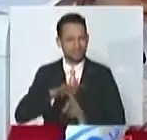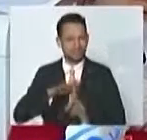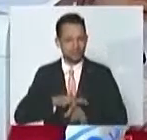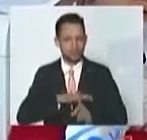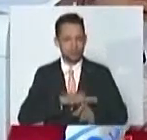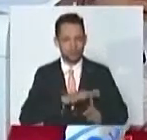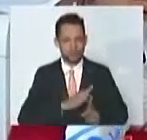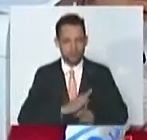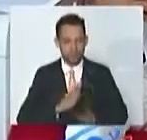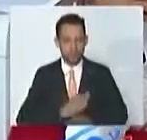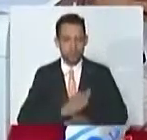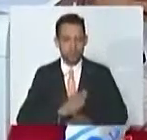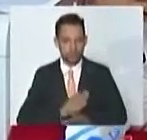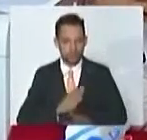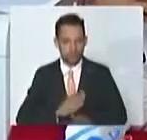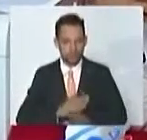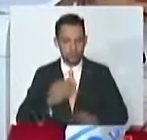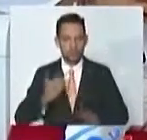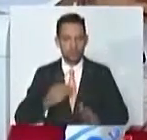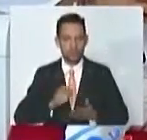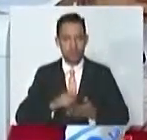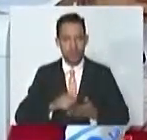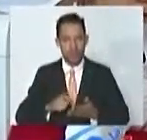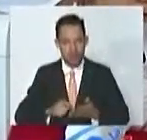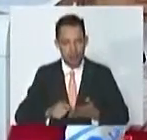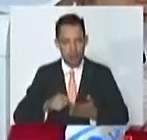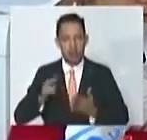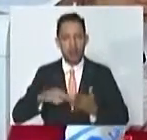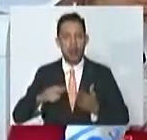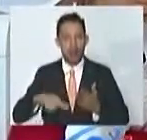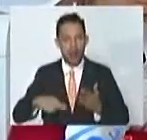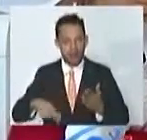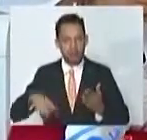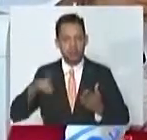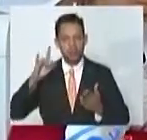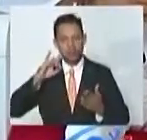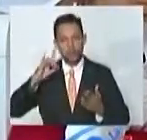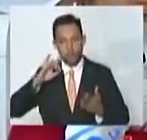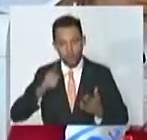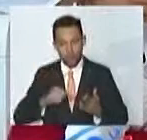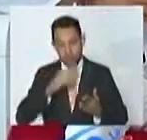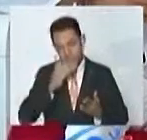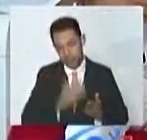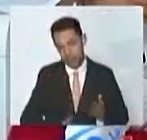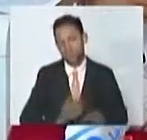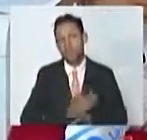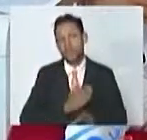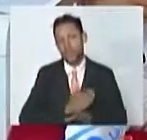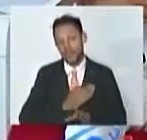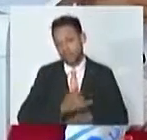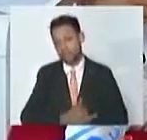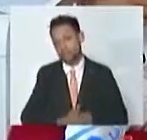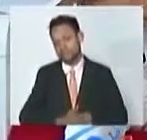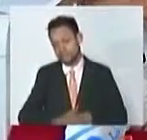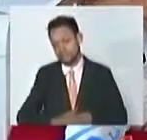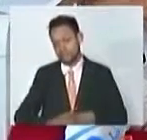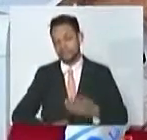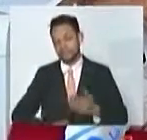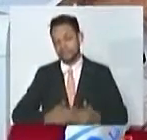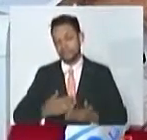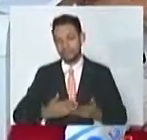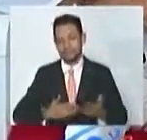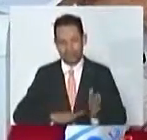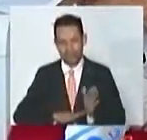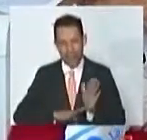problemas de escritura, lectura, auditivos, que llevan también a que tengan sus problemas